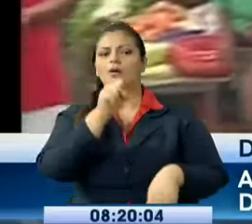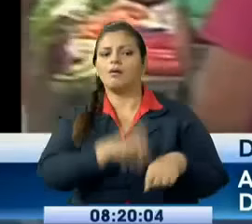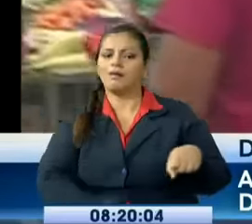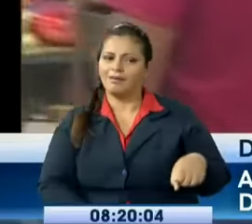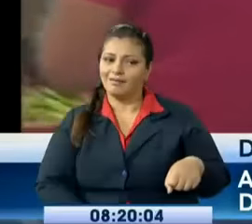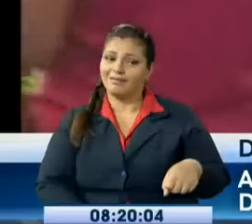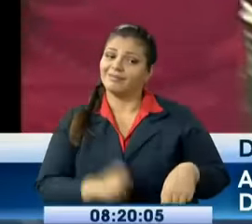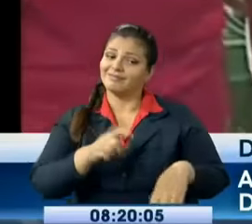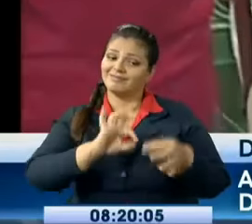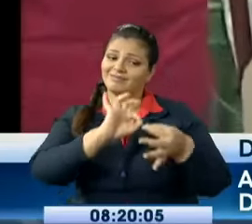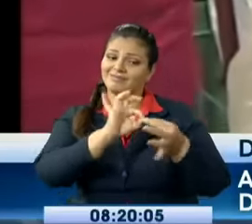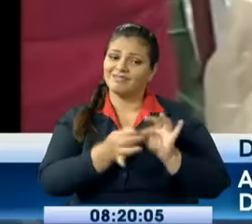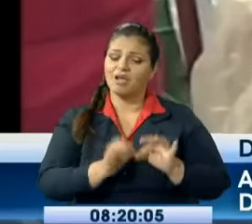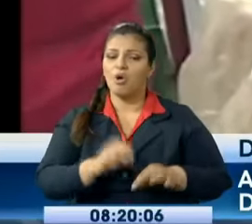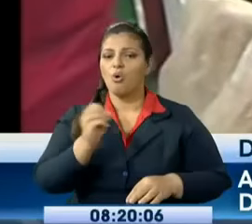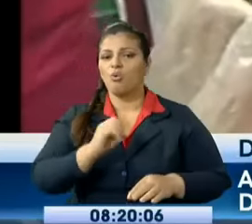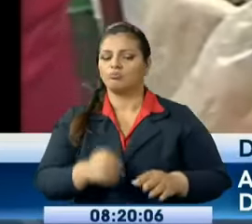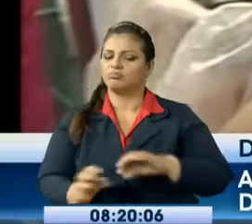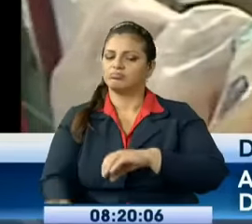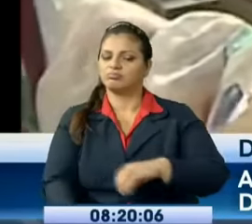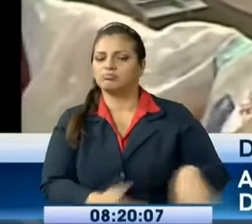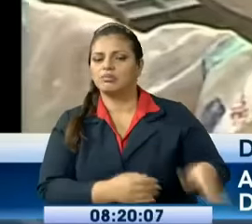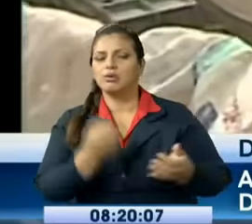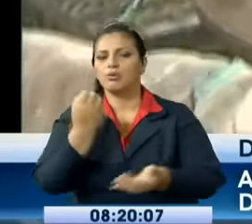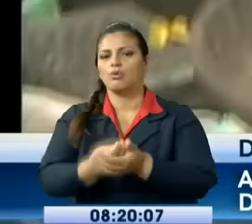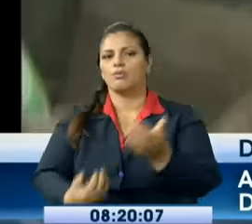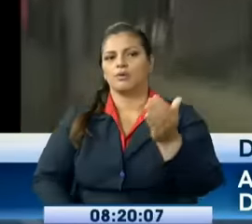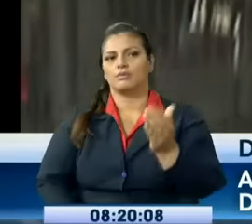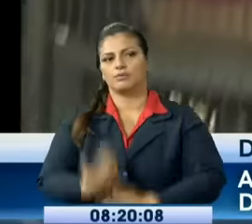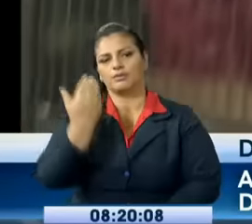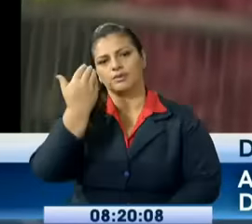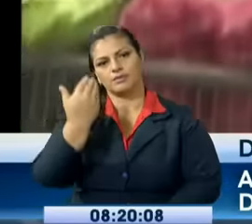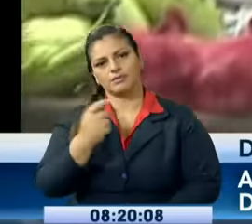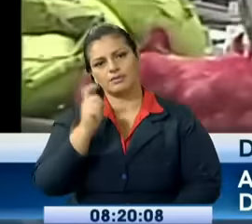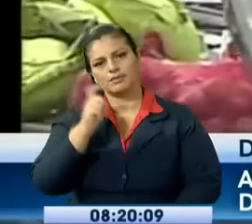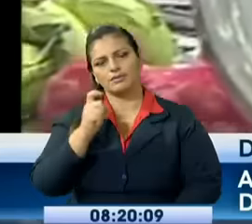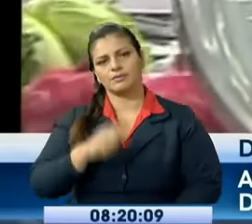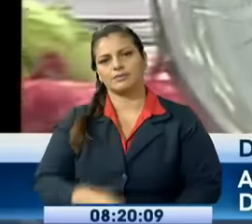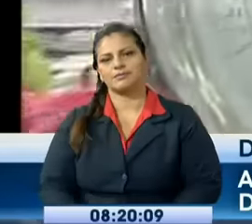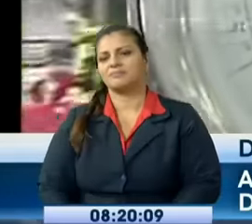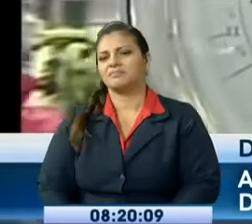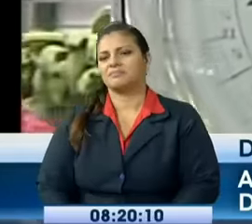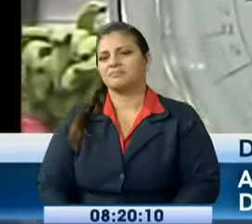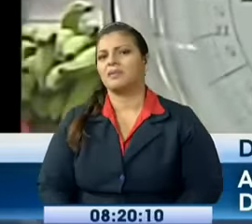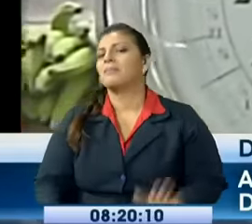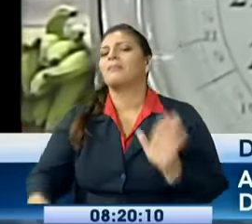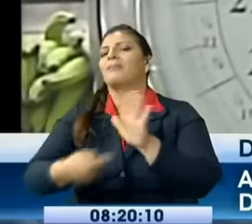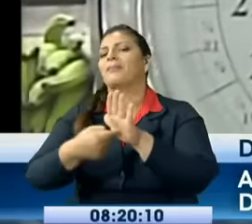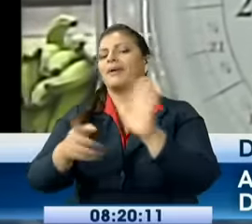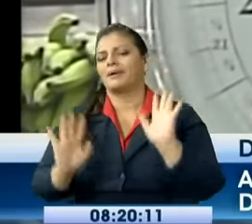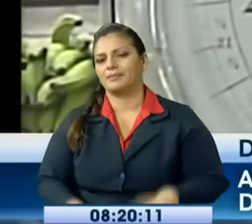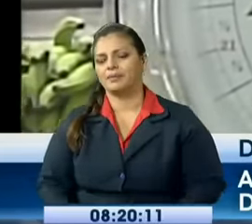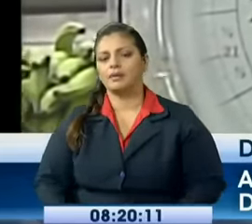hágala arreglar, porque es su herramienta de trabajo, pues, obviamente. Es como que usted sea taxista, no va a andar con un taxi sin frenos, pues, ¿no?